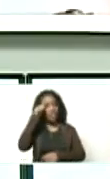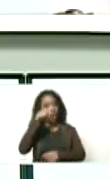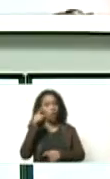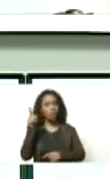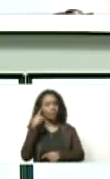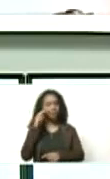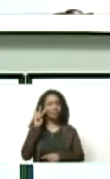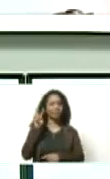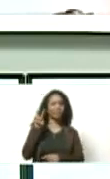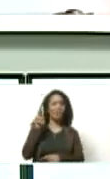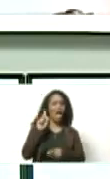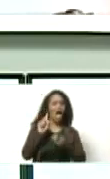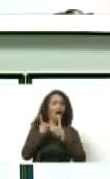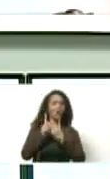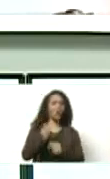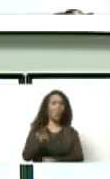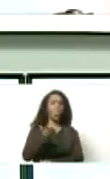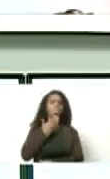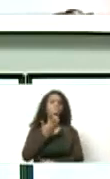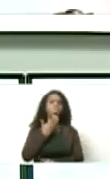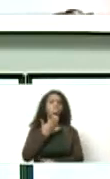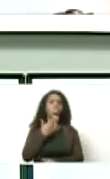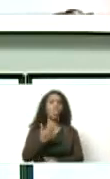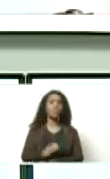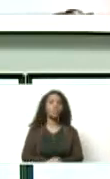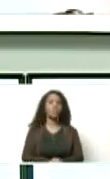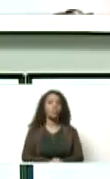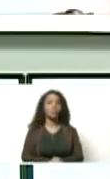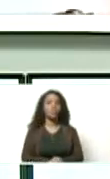Los que no tienen son unos aburridos.